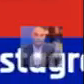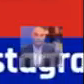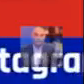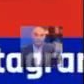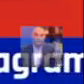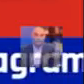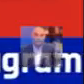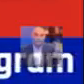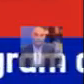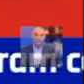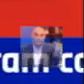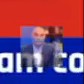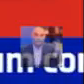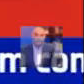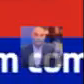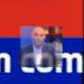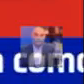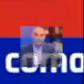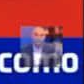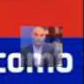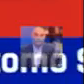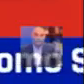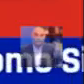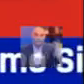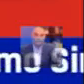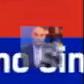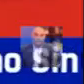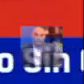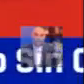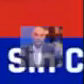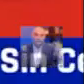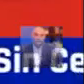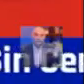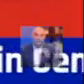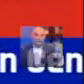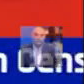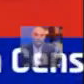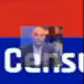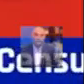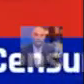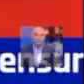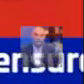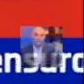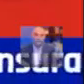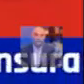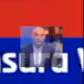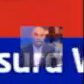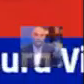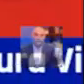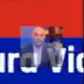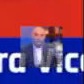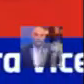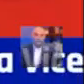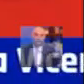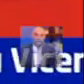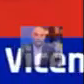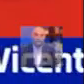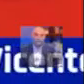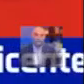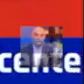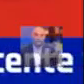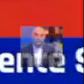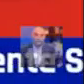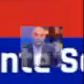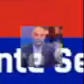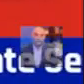de Migración a caballo dando latigazos a los migrantes, ¿usted cree que no se hubieran ya cosido